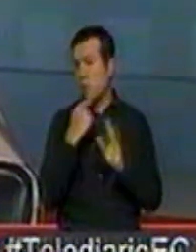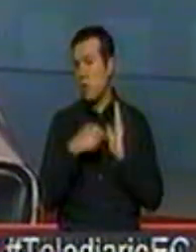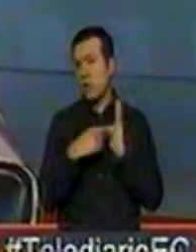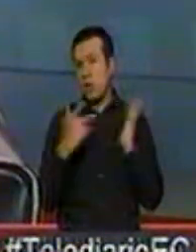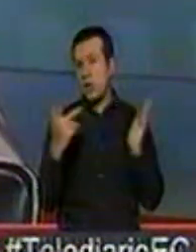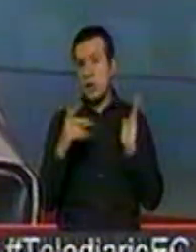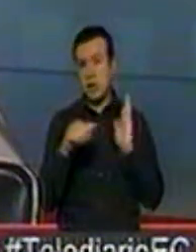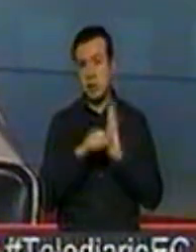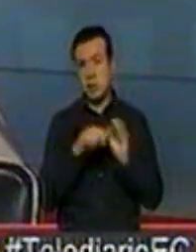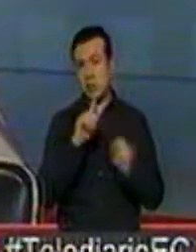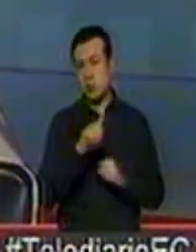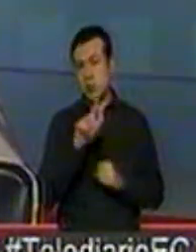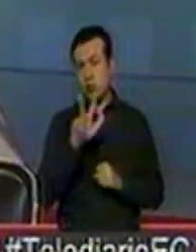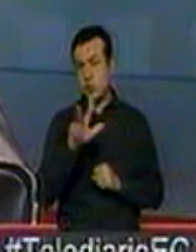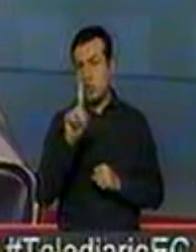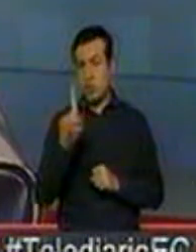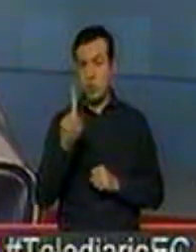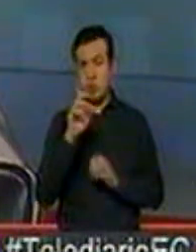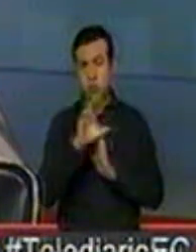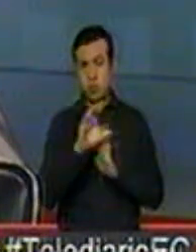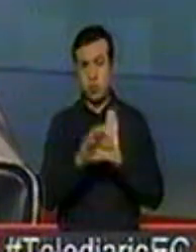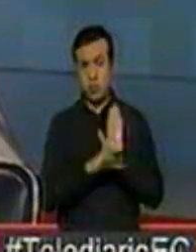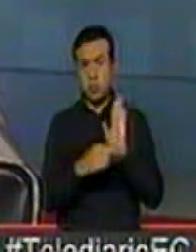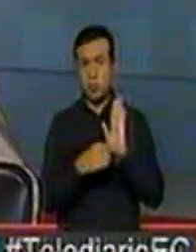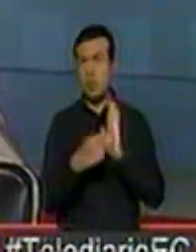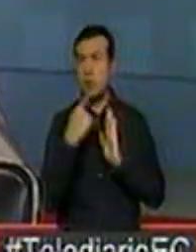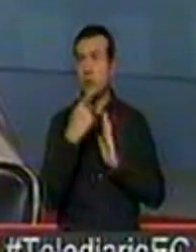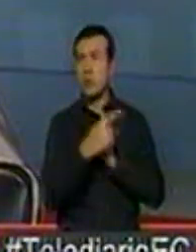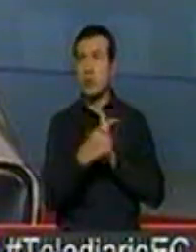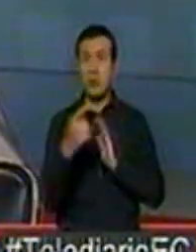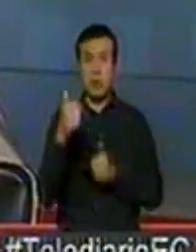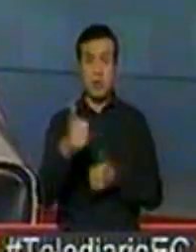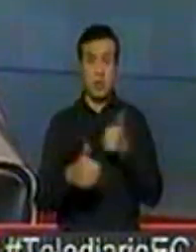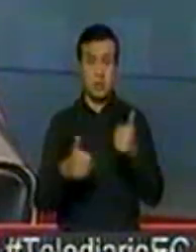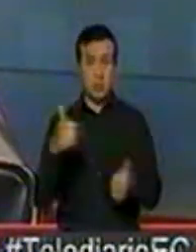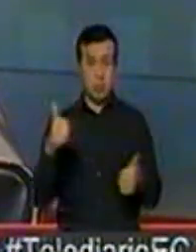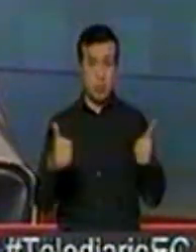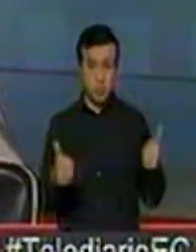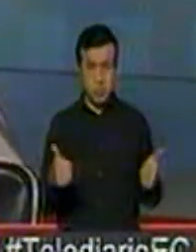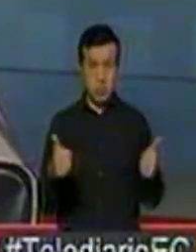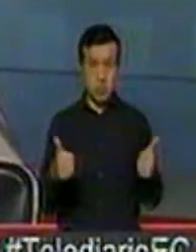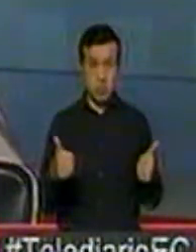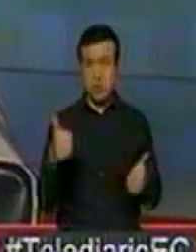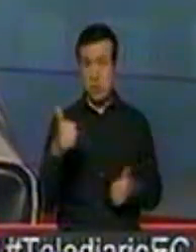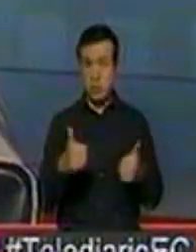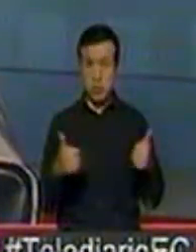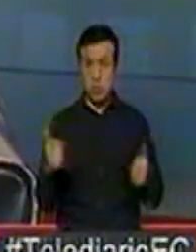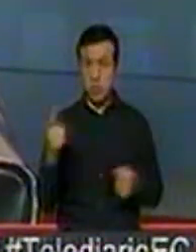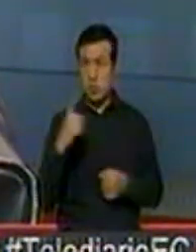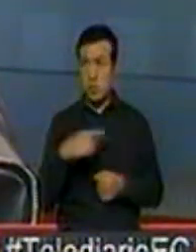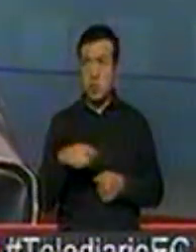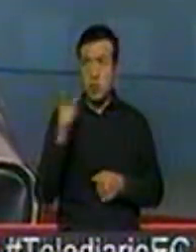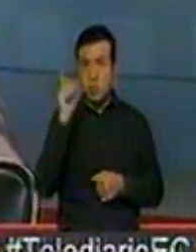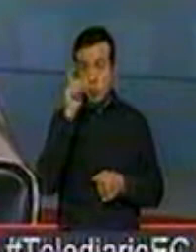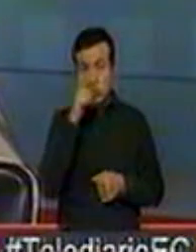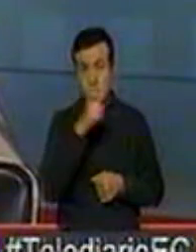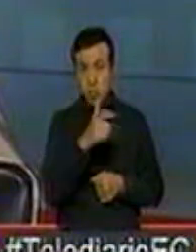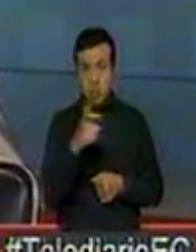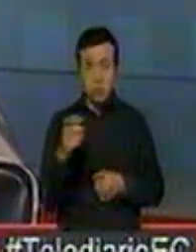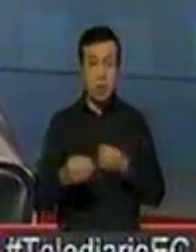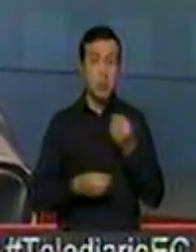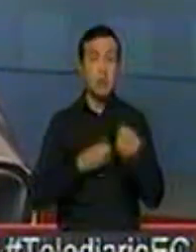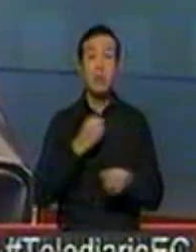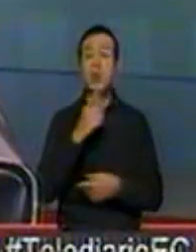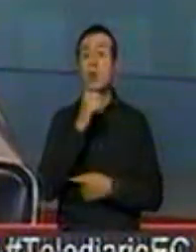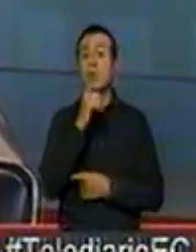en el artículo 131 de la Constitución, las autoridades que son sujetas de esta fiscalización por